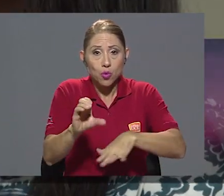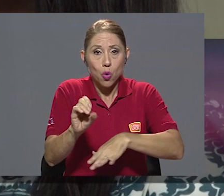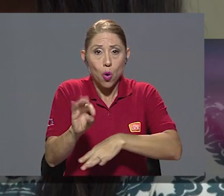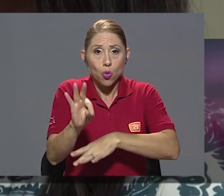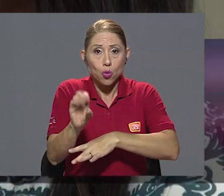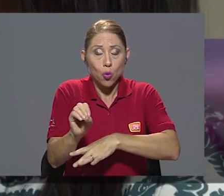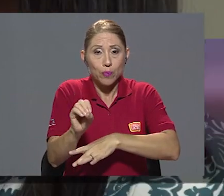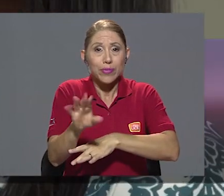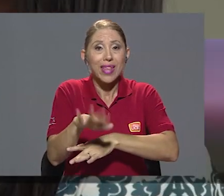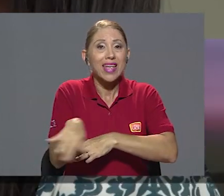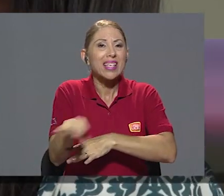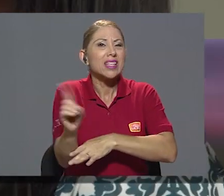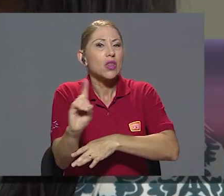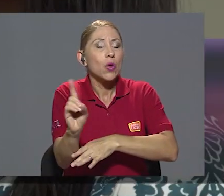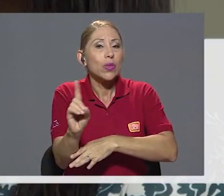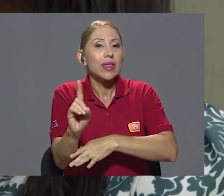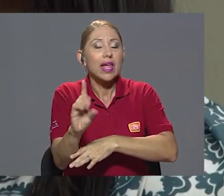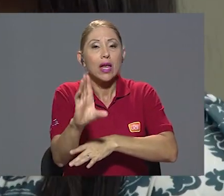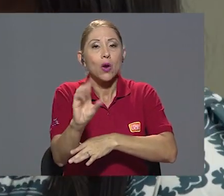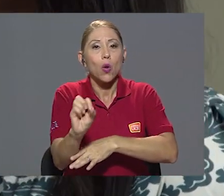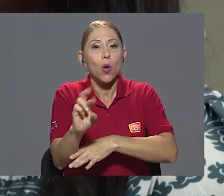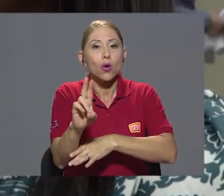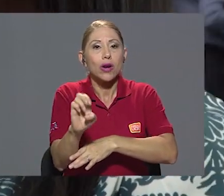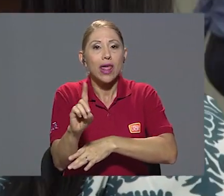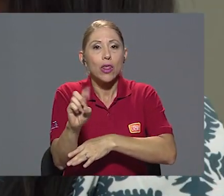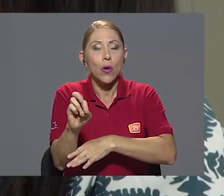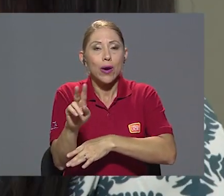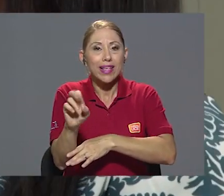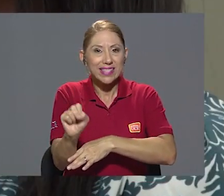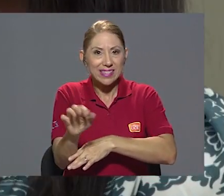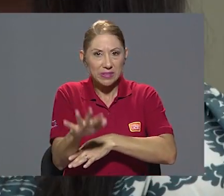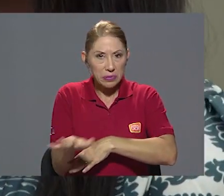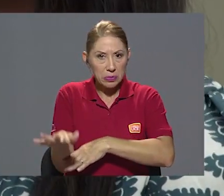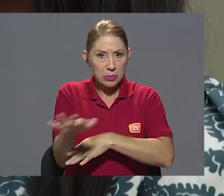Coto, esta se encuentra ubicada en el Cantón de Corredores.